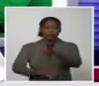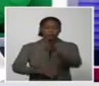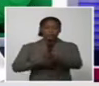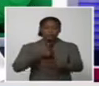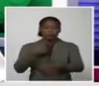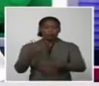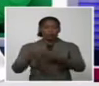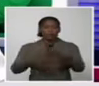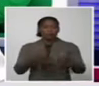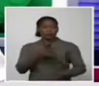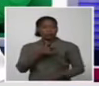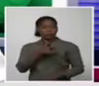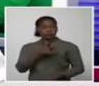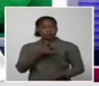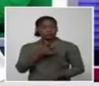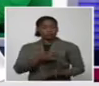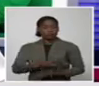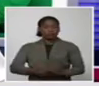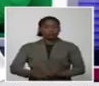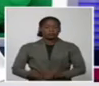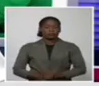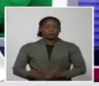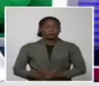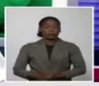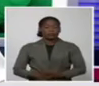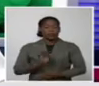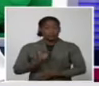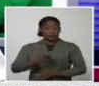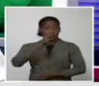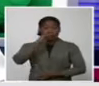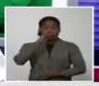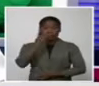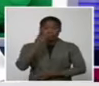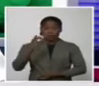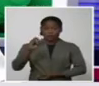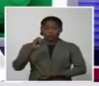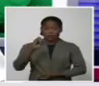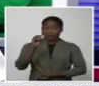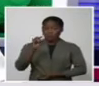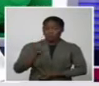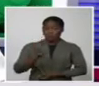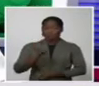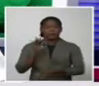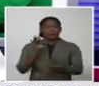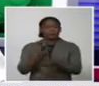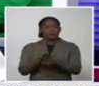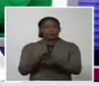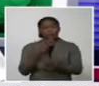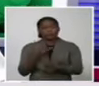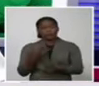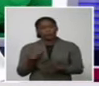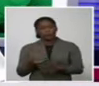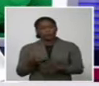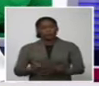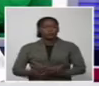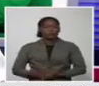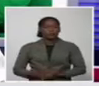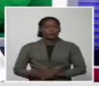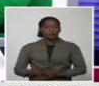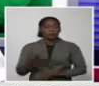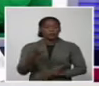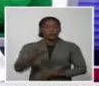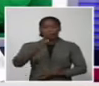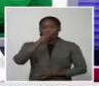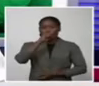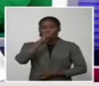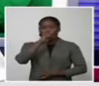isquémica. Este paciente, que inicialmente presentó tos,